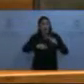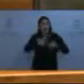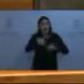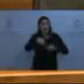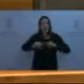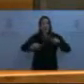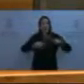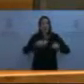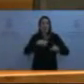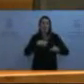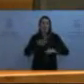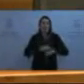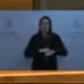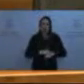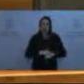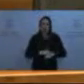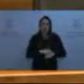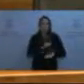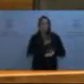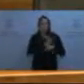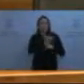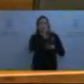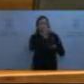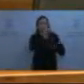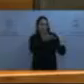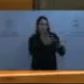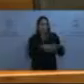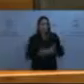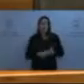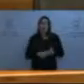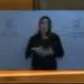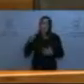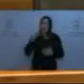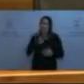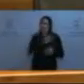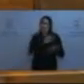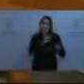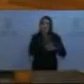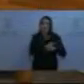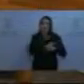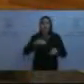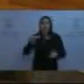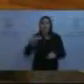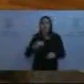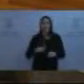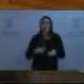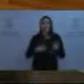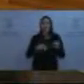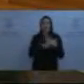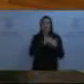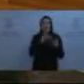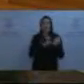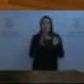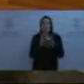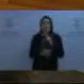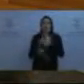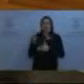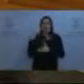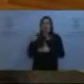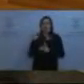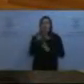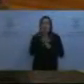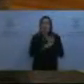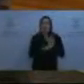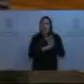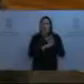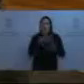Gracias. Señor consejero, tiene la palabra. Sí, presidente, señoría, la Consejería de Presidencia aprobó el pasado 17 de abril las nuevas bases reguladoras para